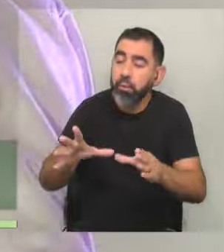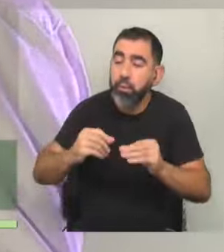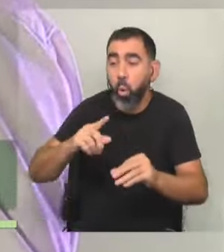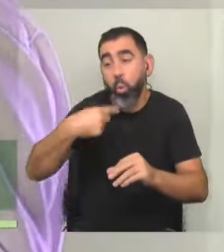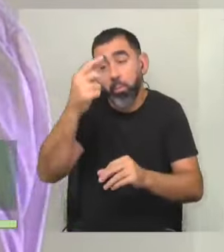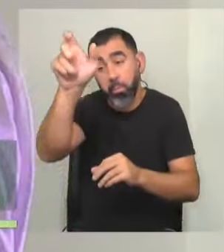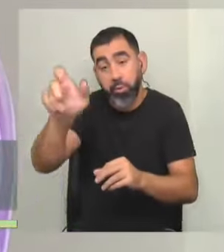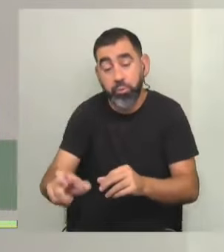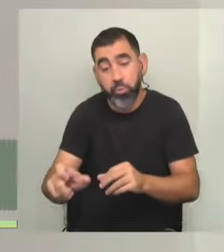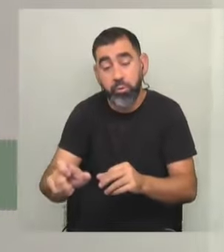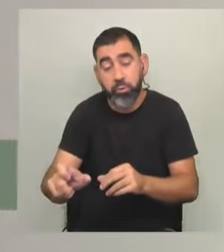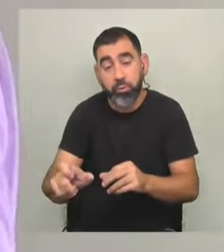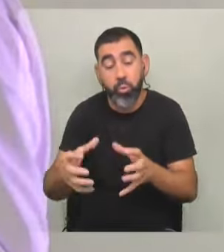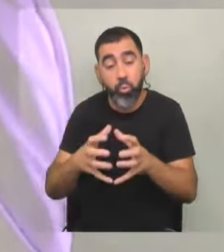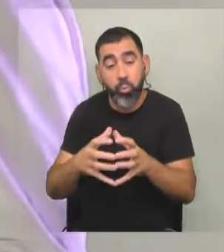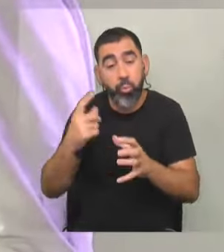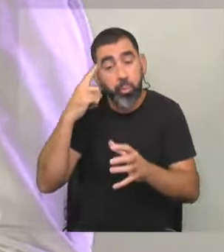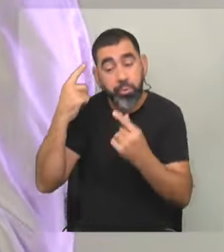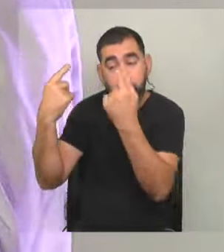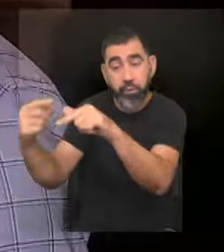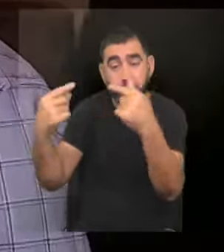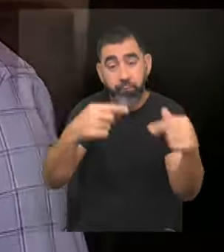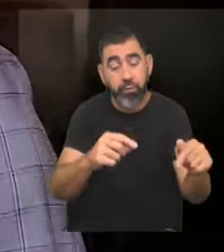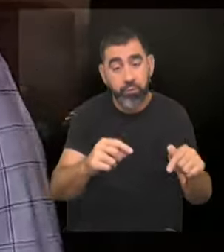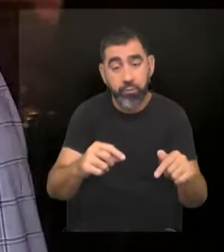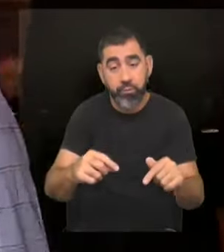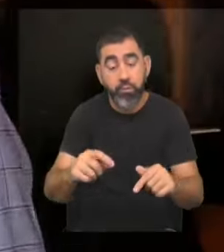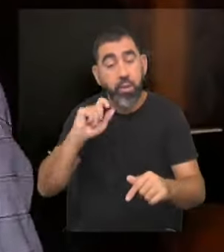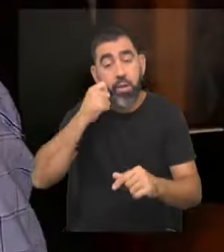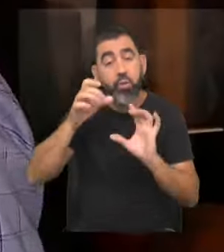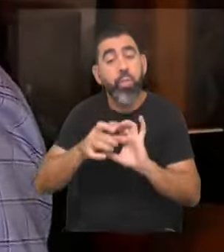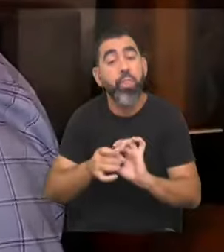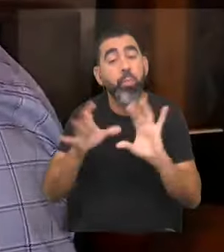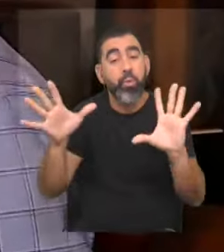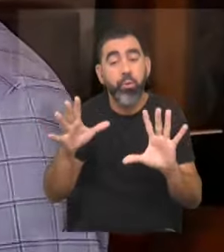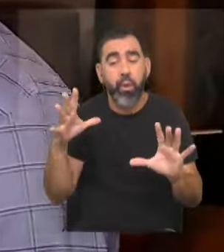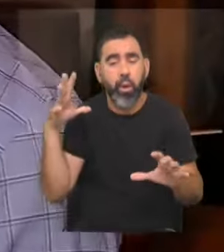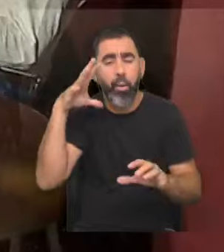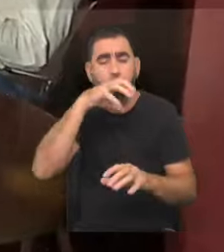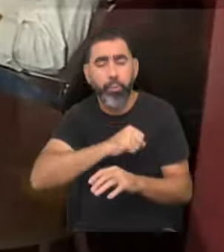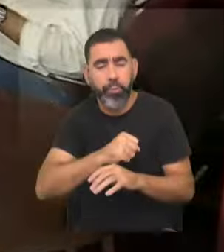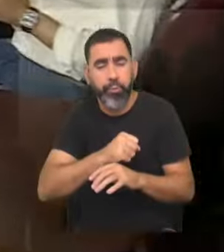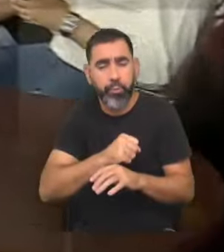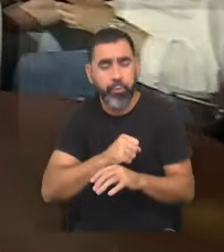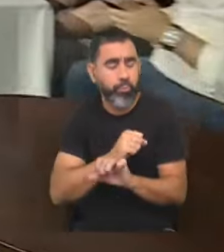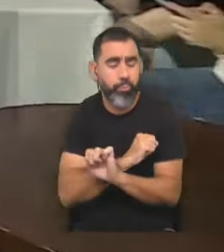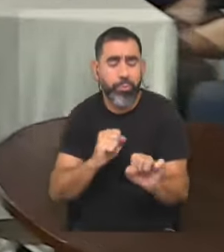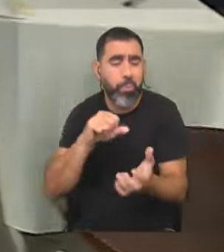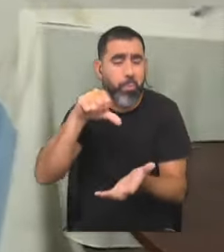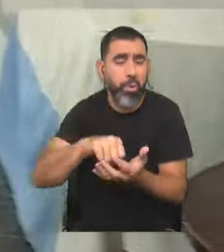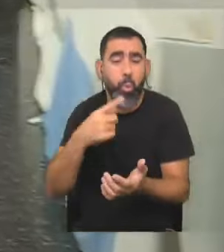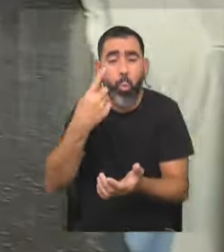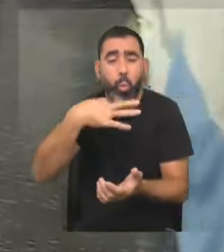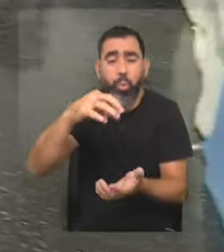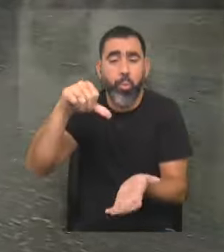otras personas y hay otros colectivos que tienen otra forma distinta esta Lo lindo de la Democracia sería aburrido y sería insostenible un país con un partido